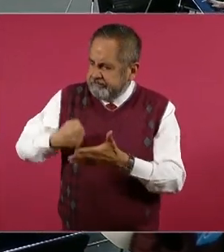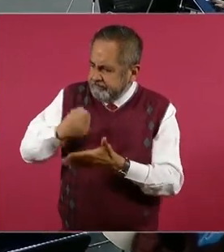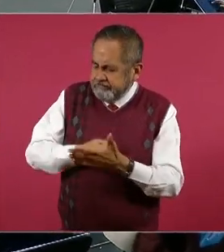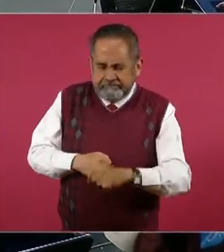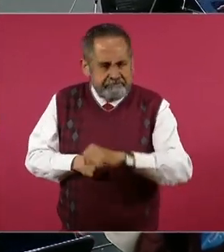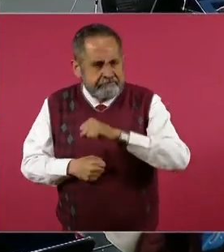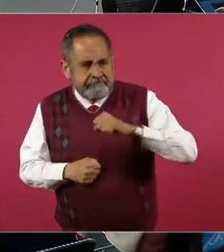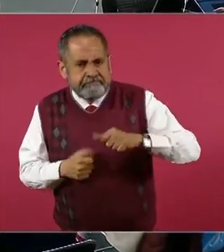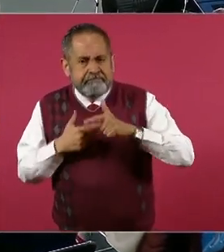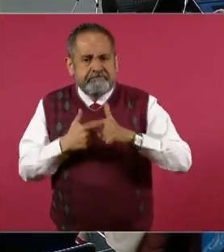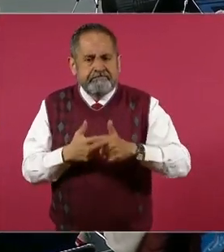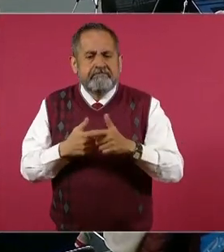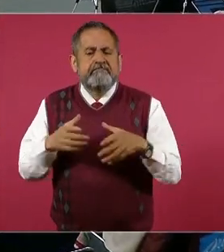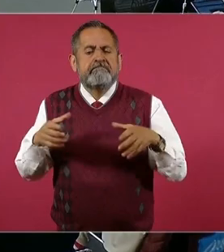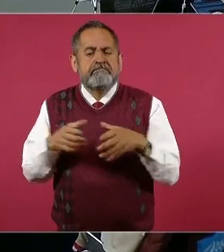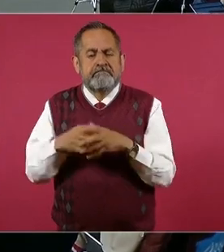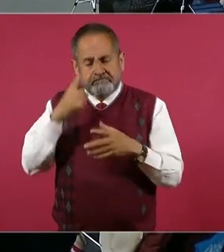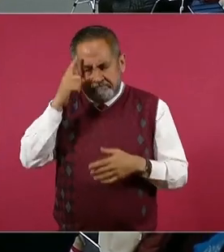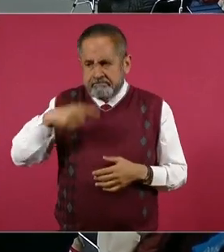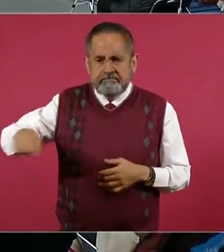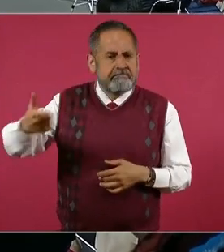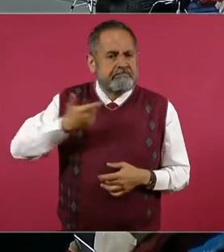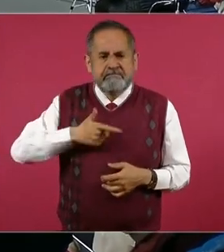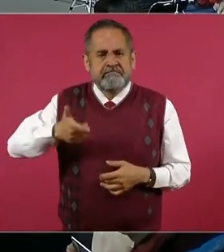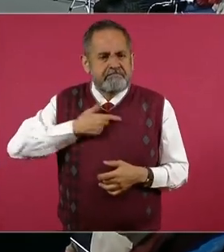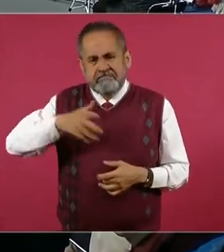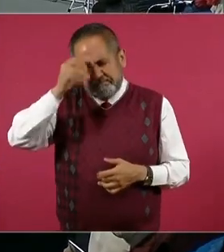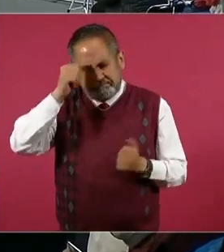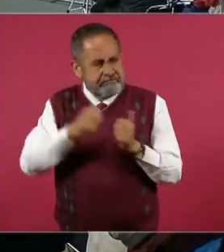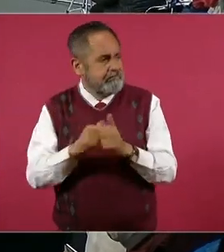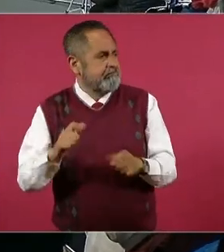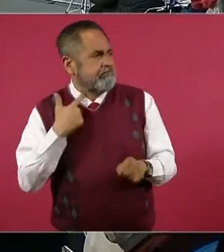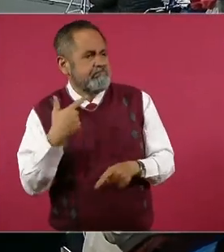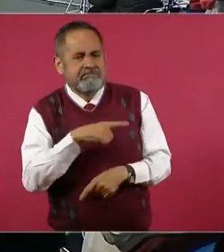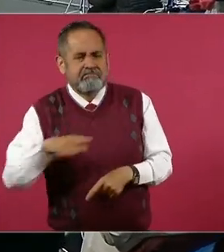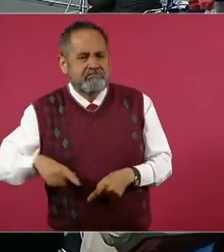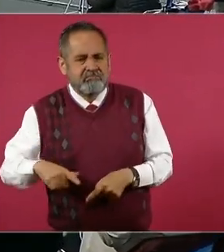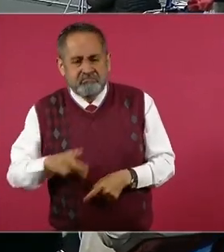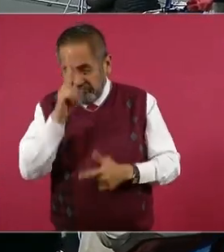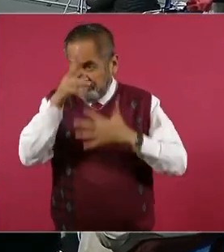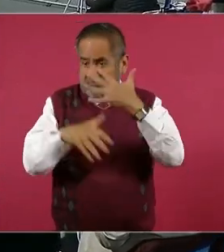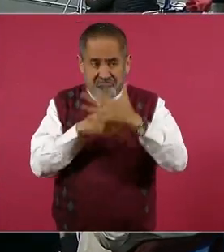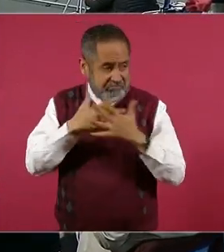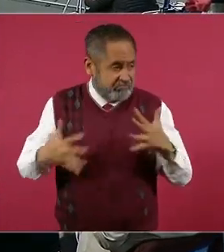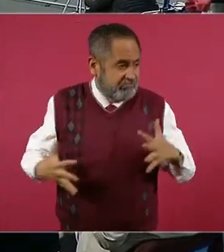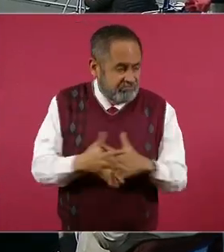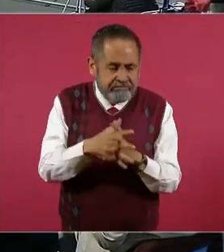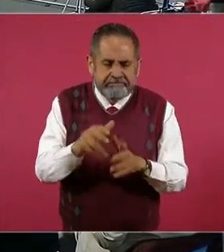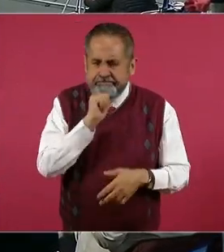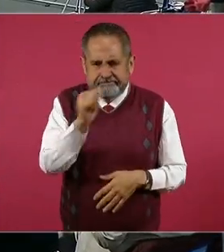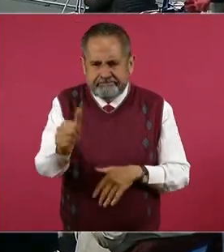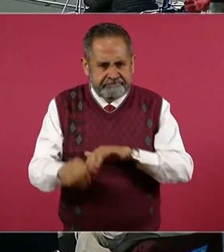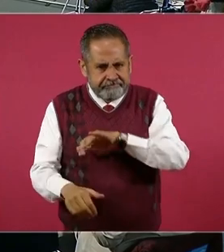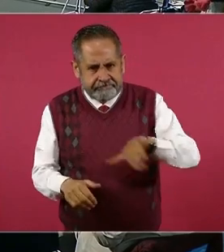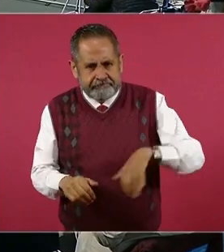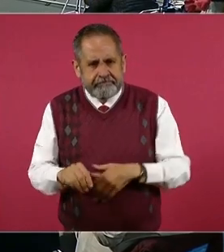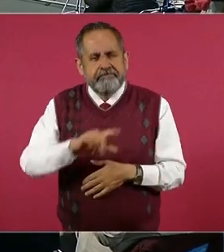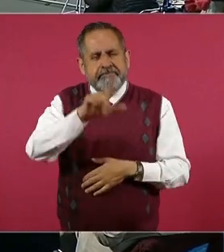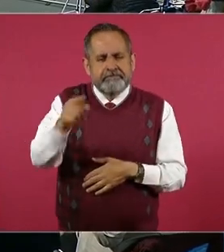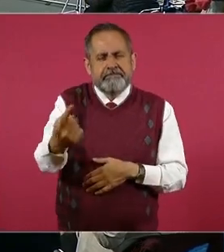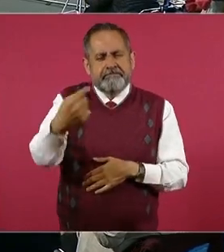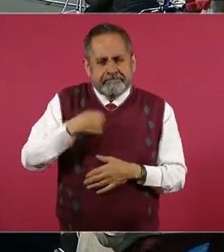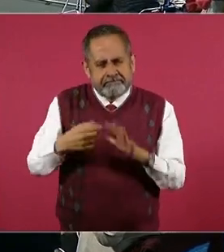fue crucial para canalizar el descontento popular sin recurrir a la violencia. ¿Podría compartirnos más detalles sobre